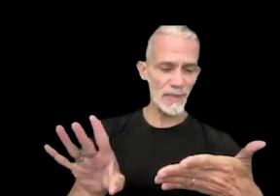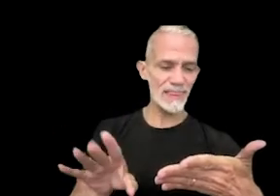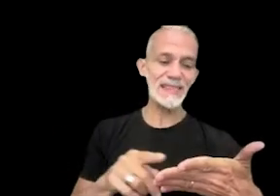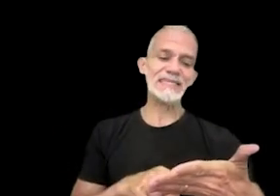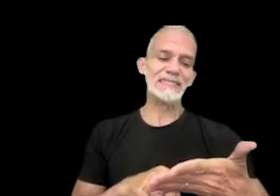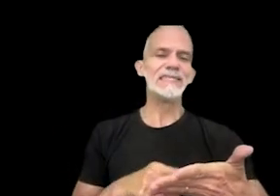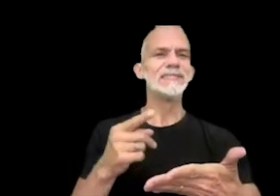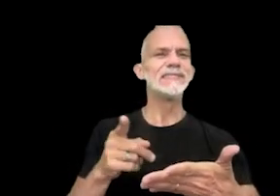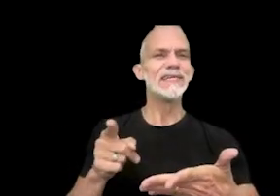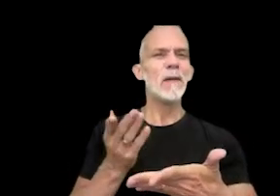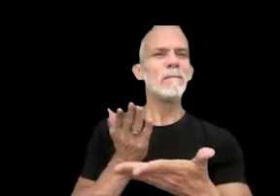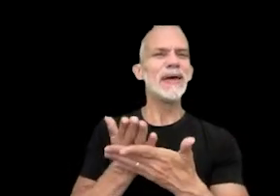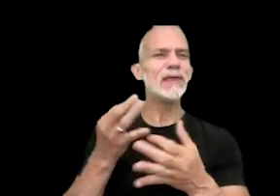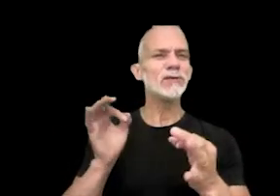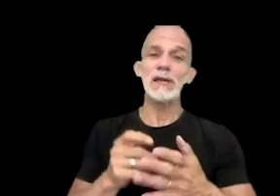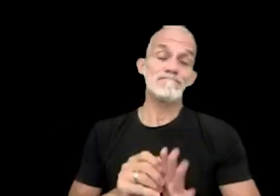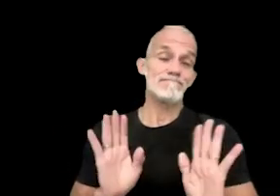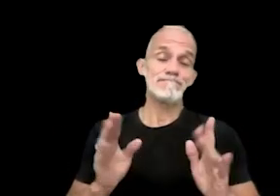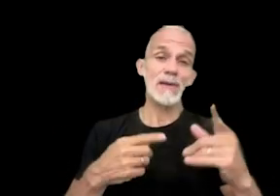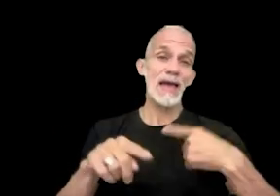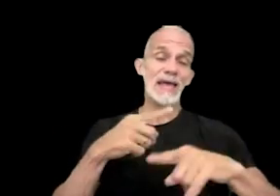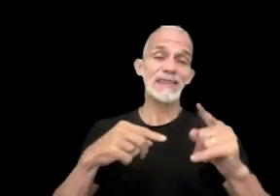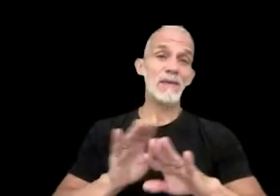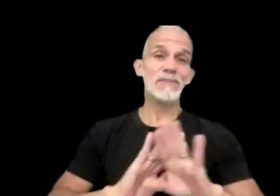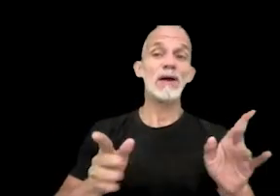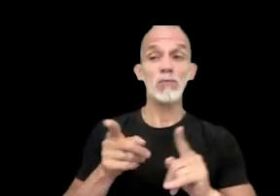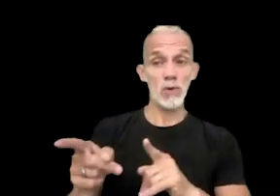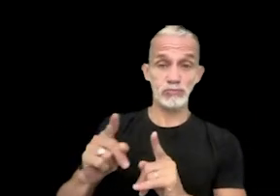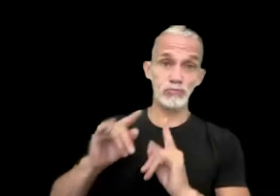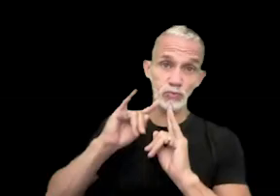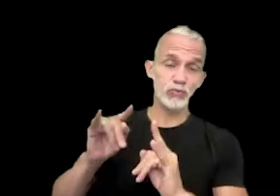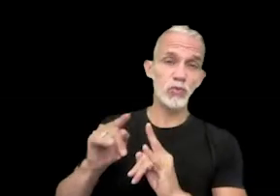las retenciones, el trámite será a través del